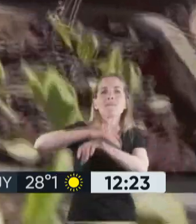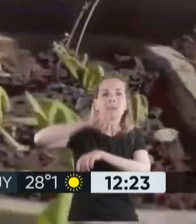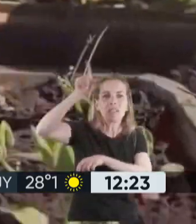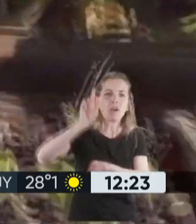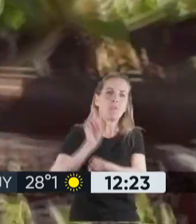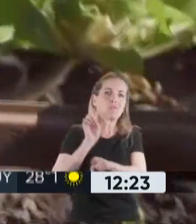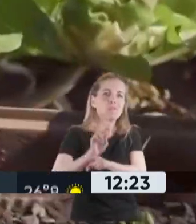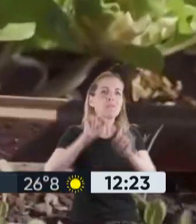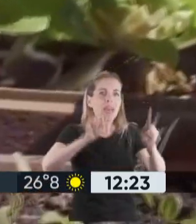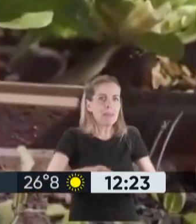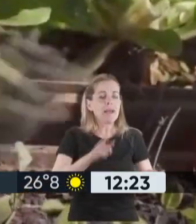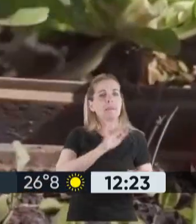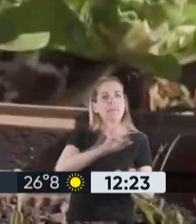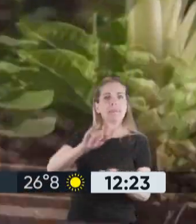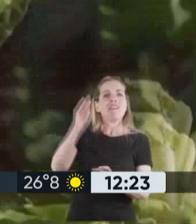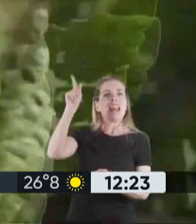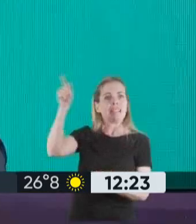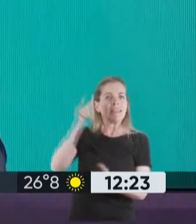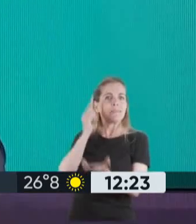le pedimos a Brasil que cuide el Amazonas.